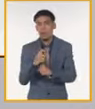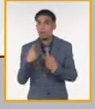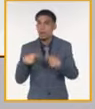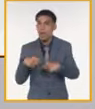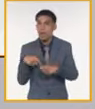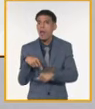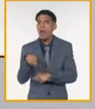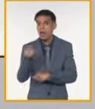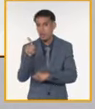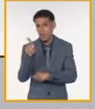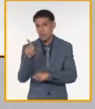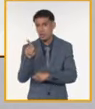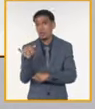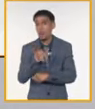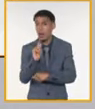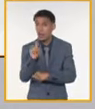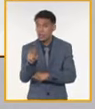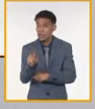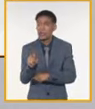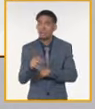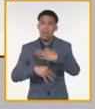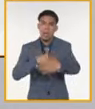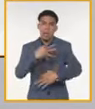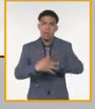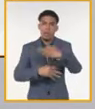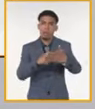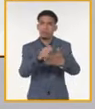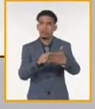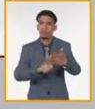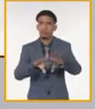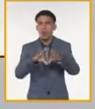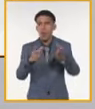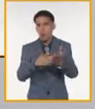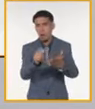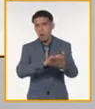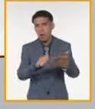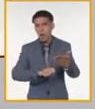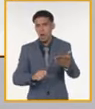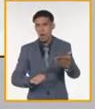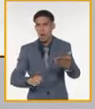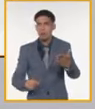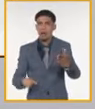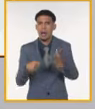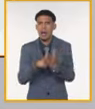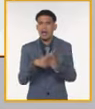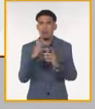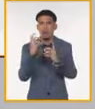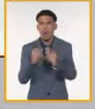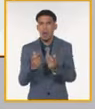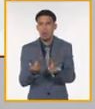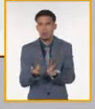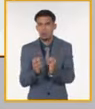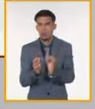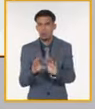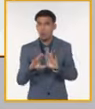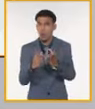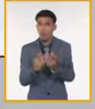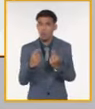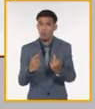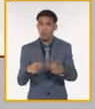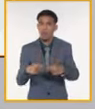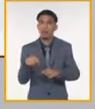allí y tiene que retener también todo lo que tiene que ver con los con los impuestos eh actualizados actualizados los